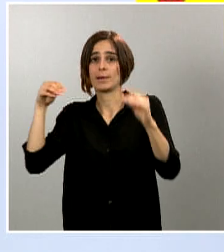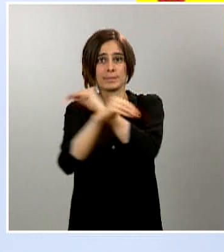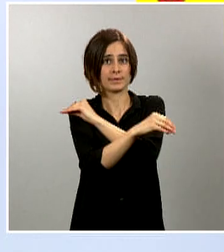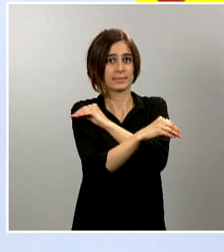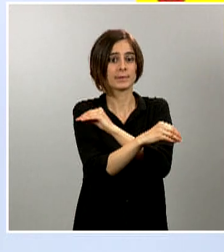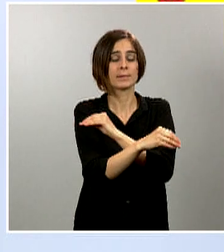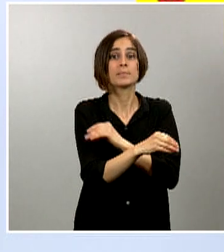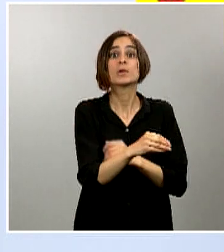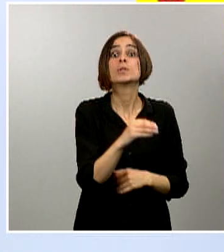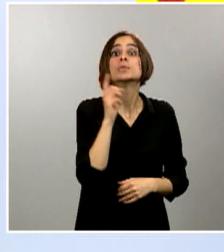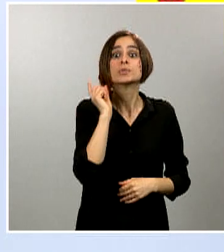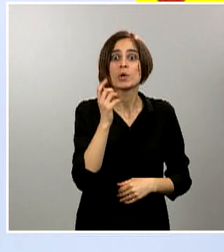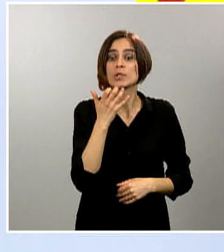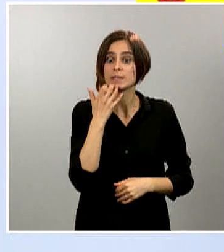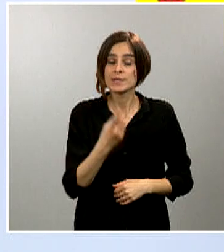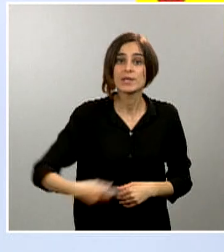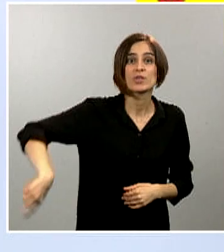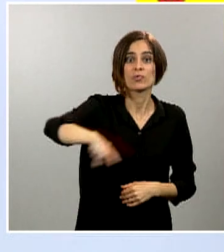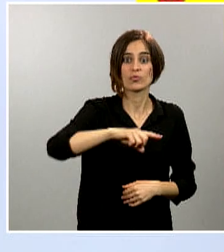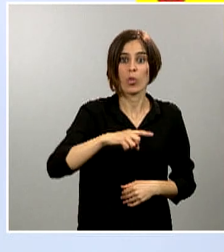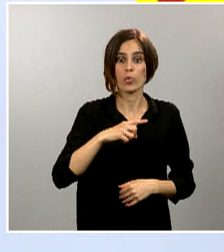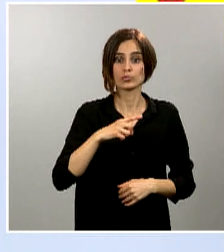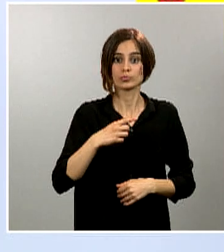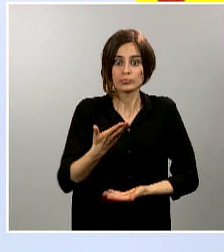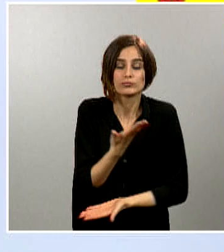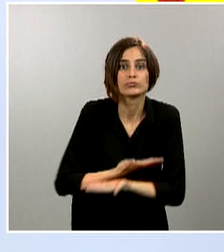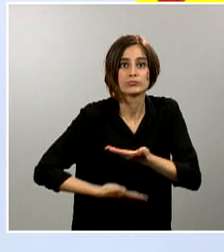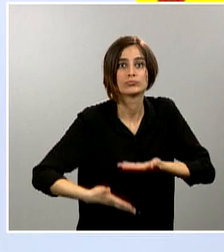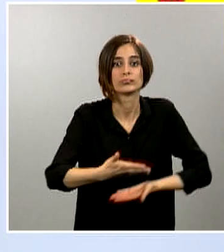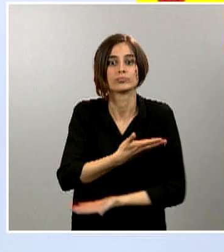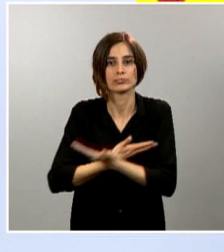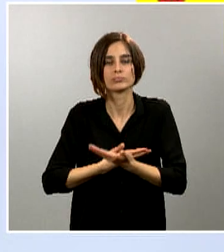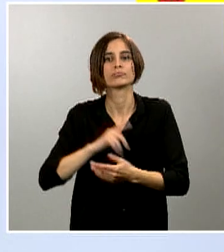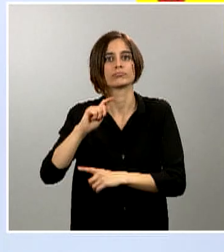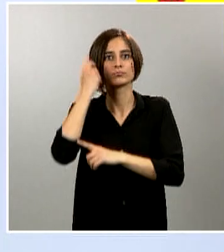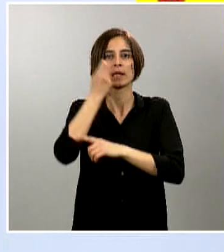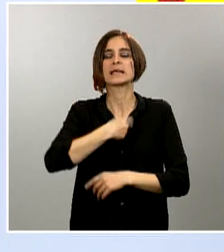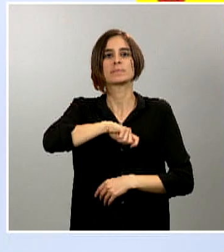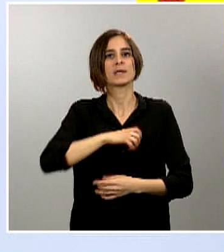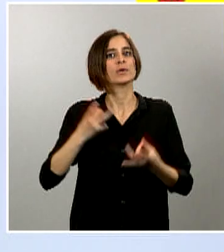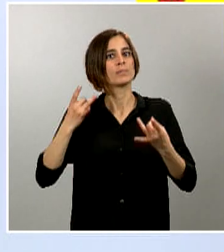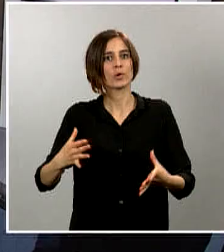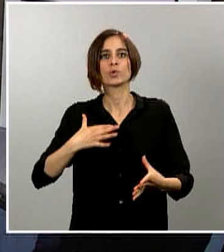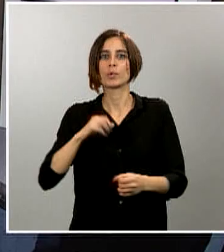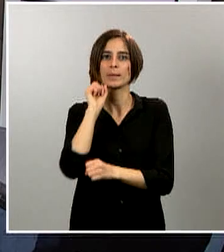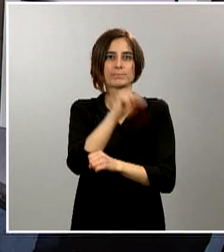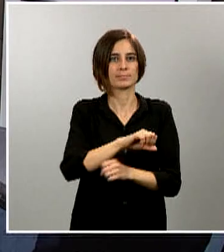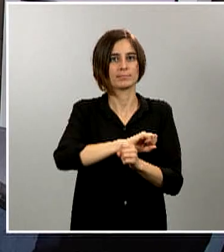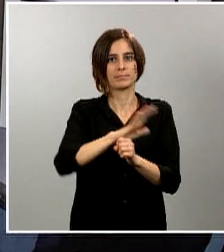concurso de todos, conseguiremos que España pueda vencer cuanto antes a este virus. Muchas gracias.